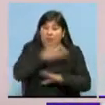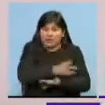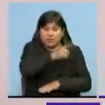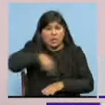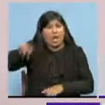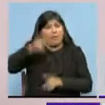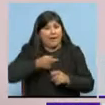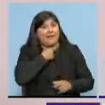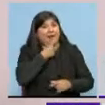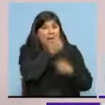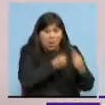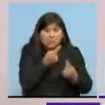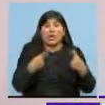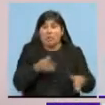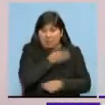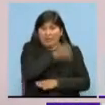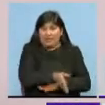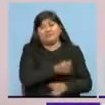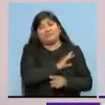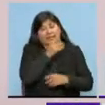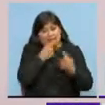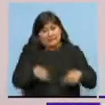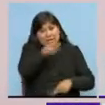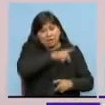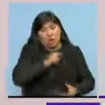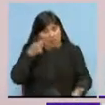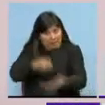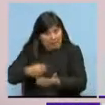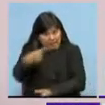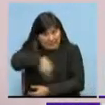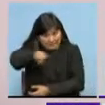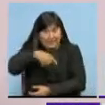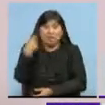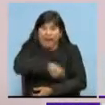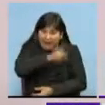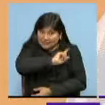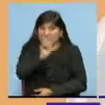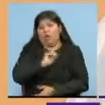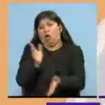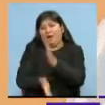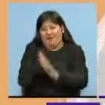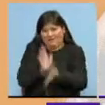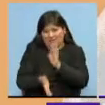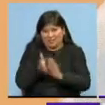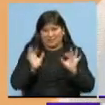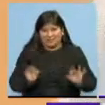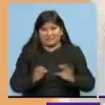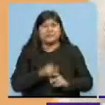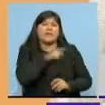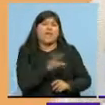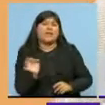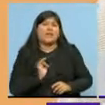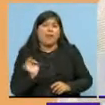y seguramente están ya planeando cuantos llevan dos años de trabajos años el 13 de septiembre de complejos del sur